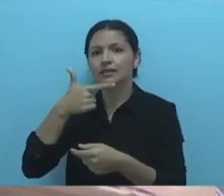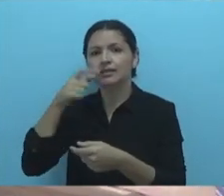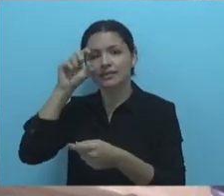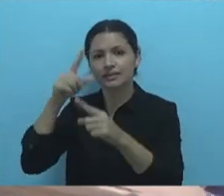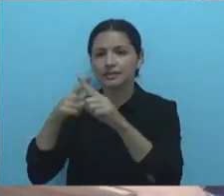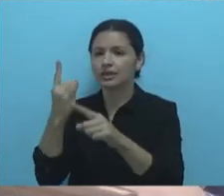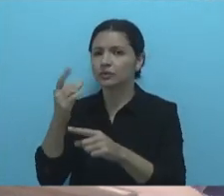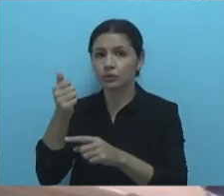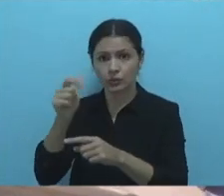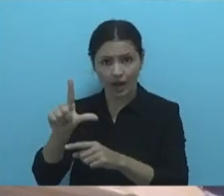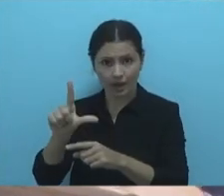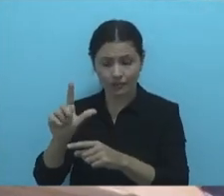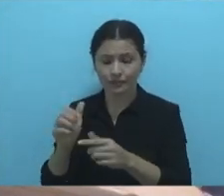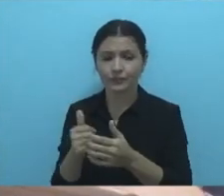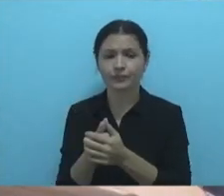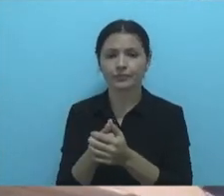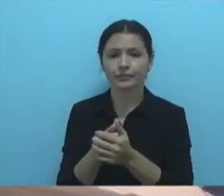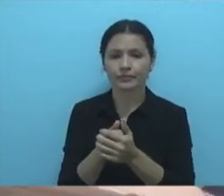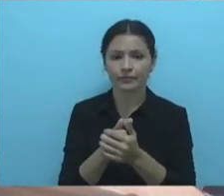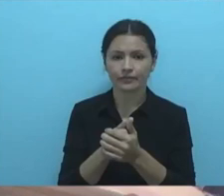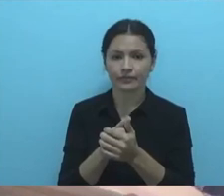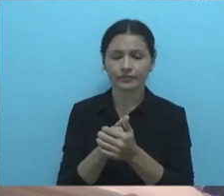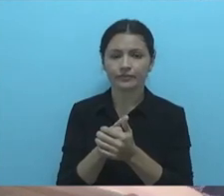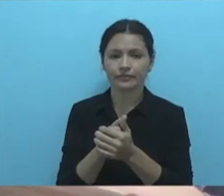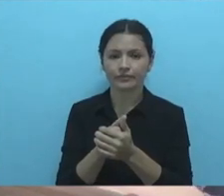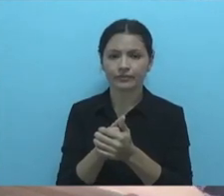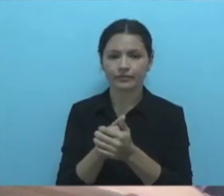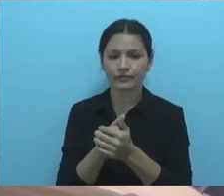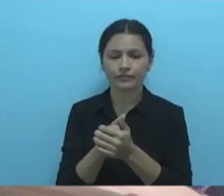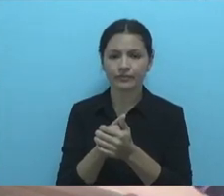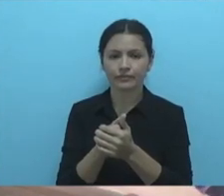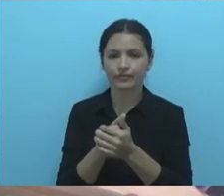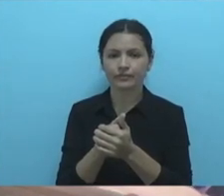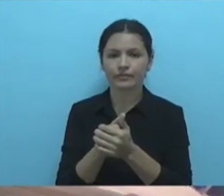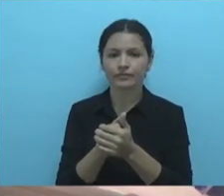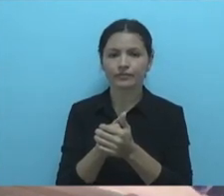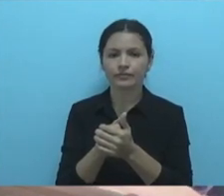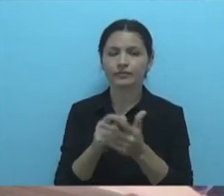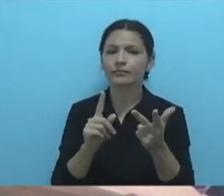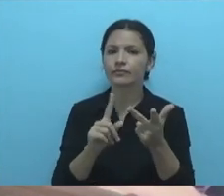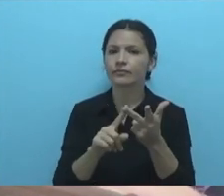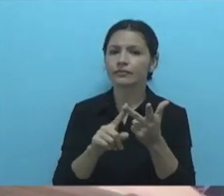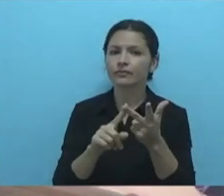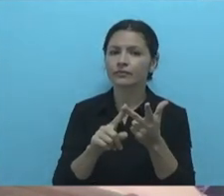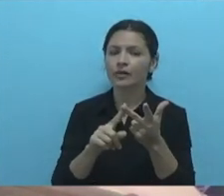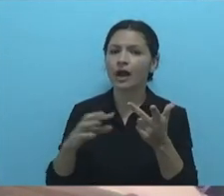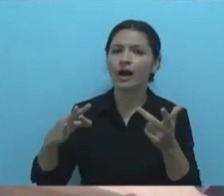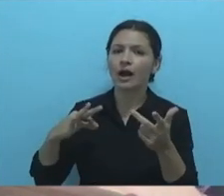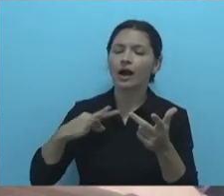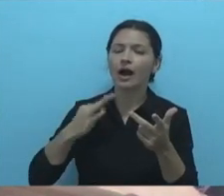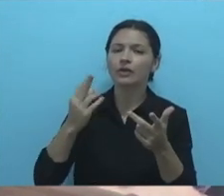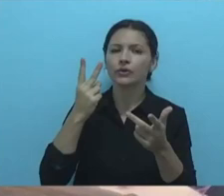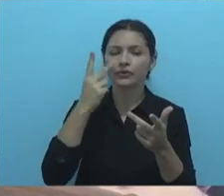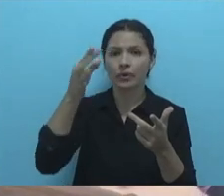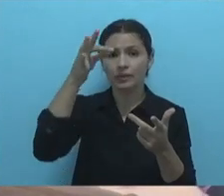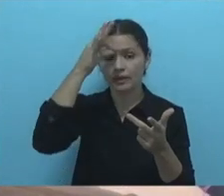y en la actualidad cuenta con 570 historias clínicas de personas trans en marzo de 2012 ya siendo gobierno